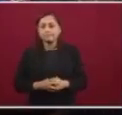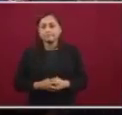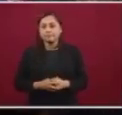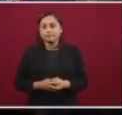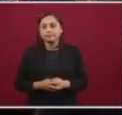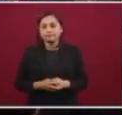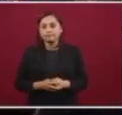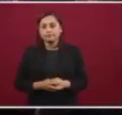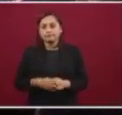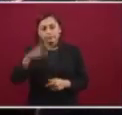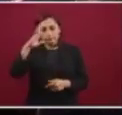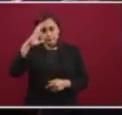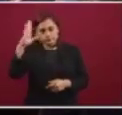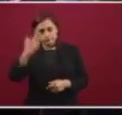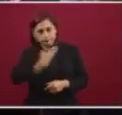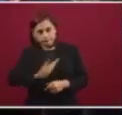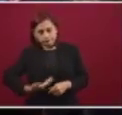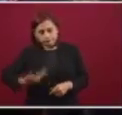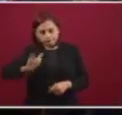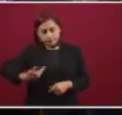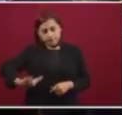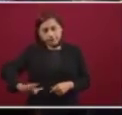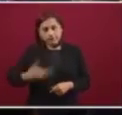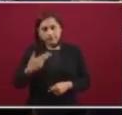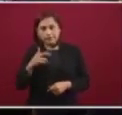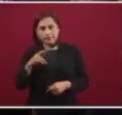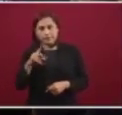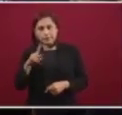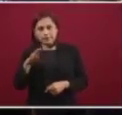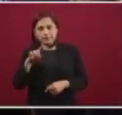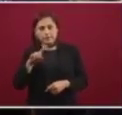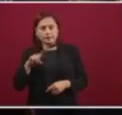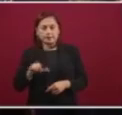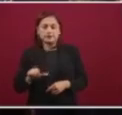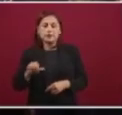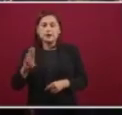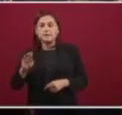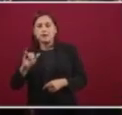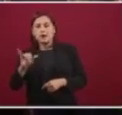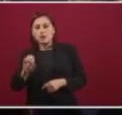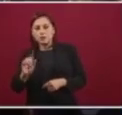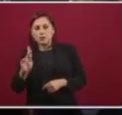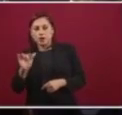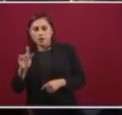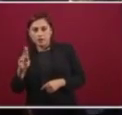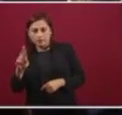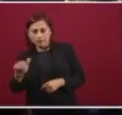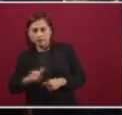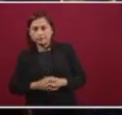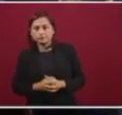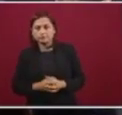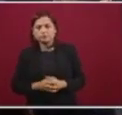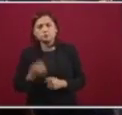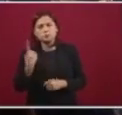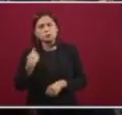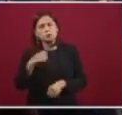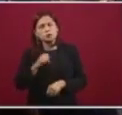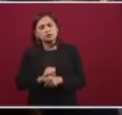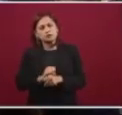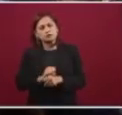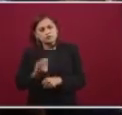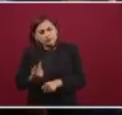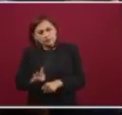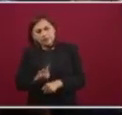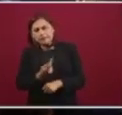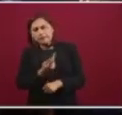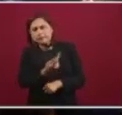Señor presidente, Jaime Hernández de Bajo Palabra. Hace una semana se le preguntó por los intereses, sobre